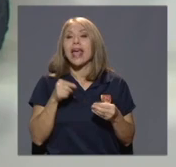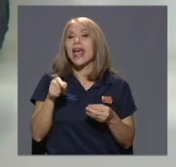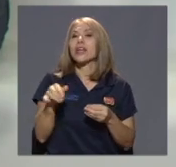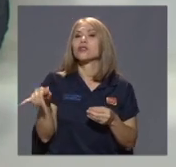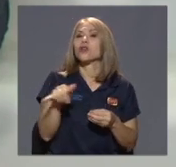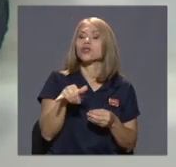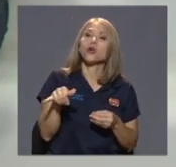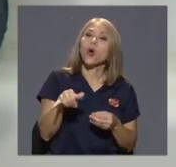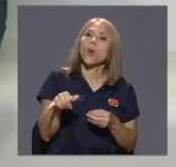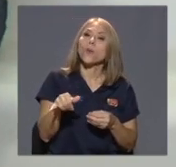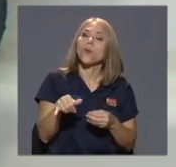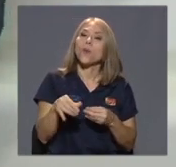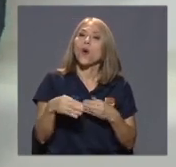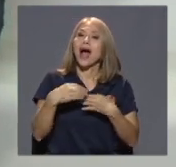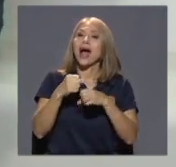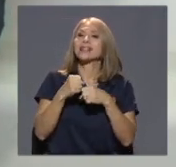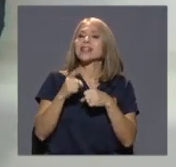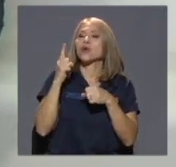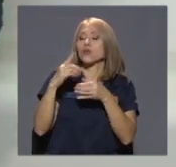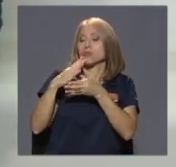hacer storytelling para